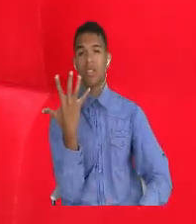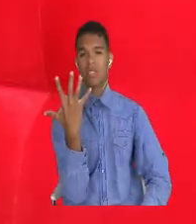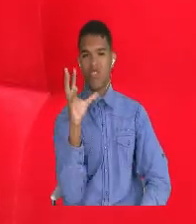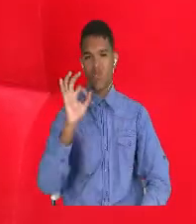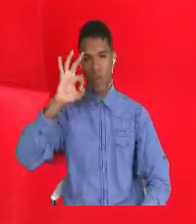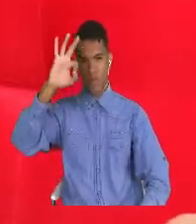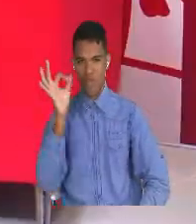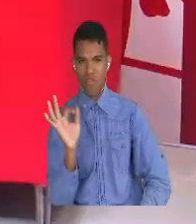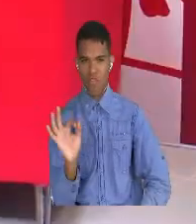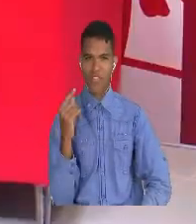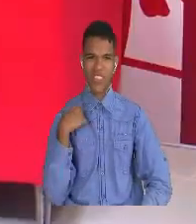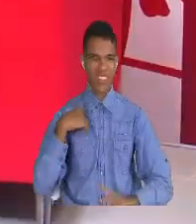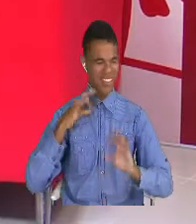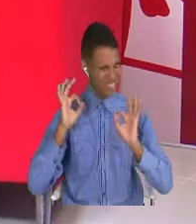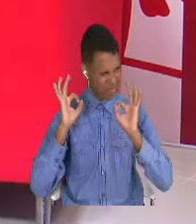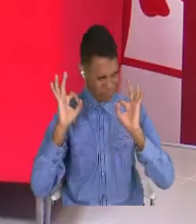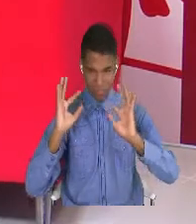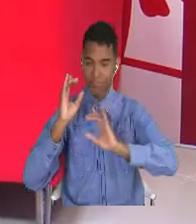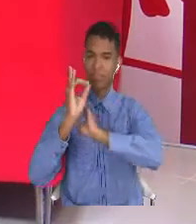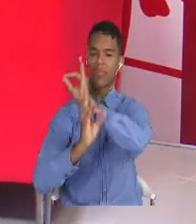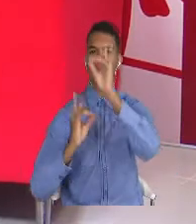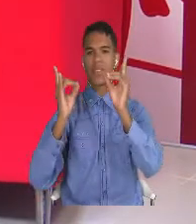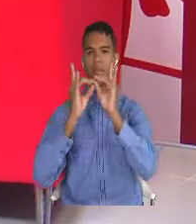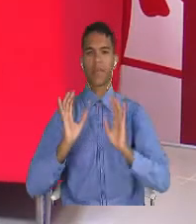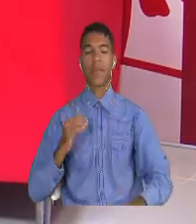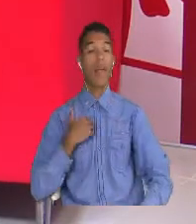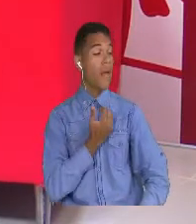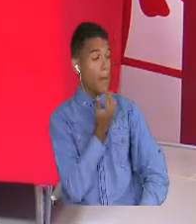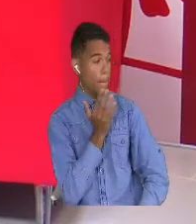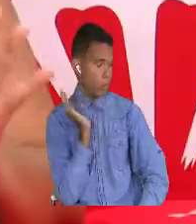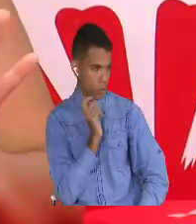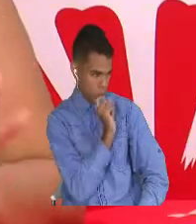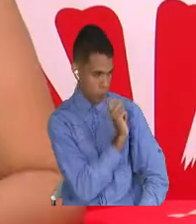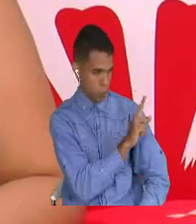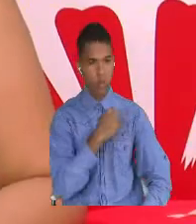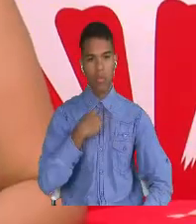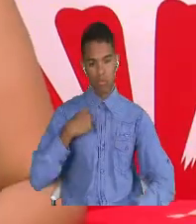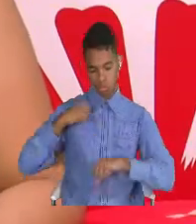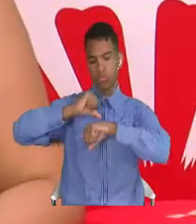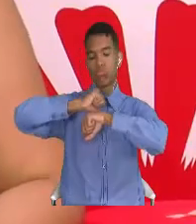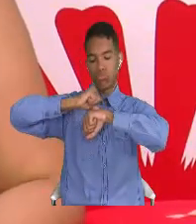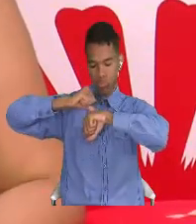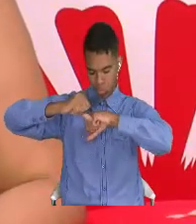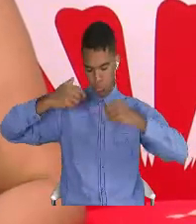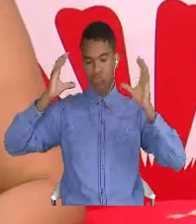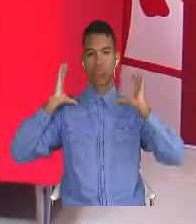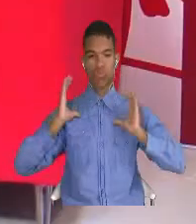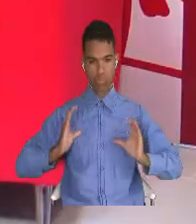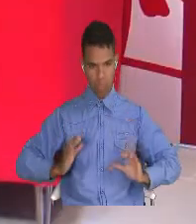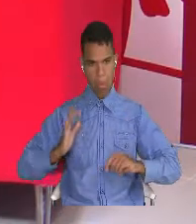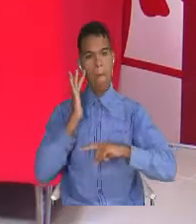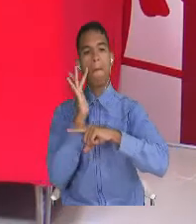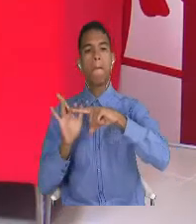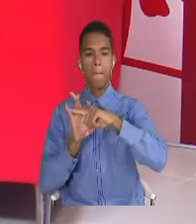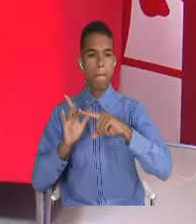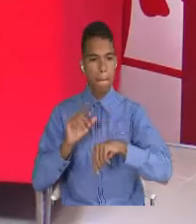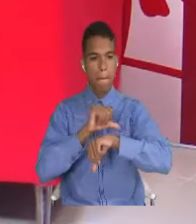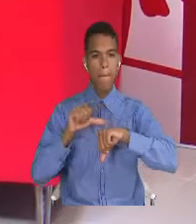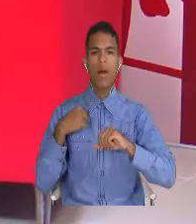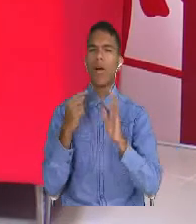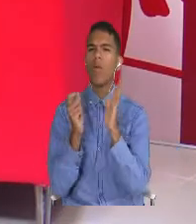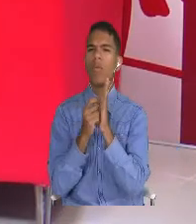perfecta. Eso le iba a preguntar, ¿qué pasa si una persona se hace una cirugía, pero no se hace posoperatorio? ¿Qué puede pasar? Puede